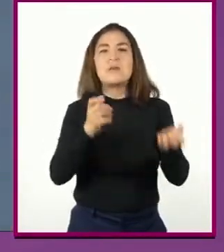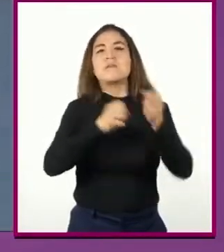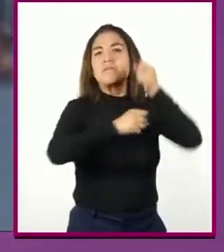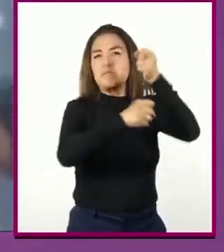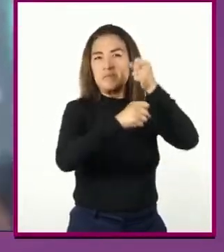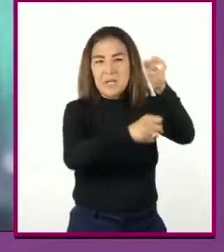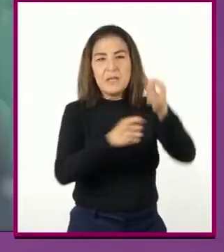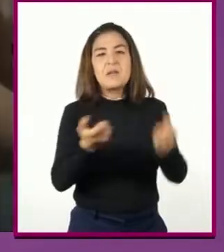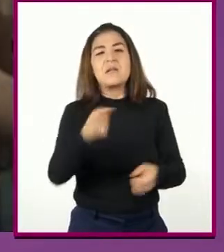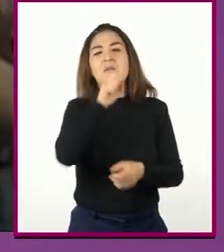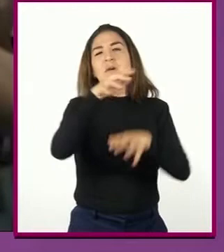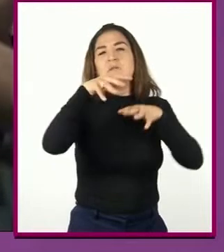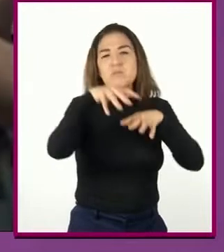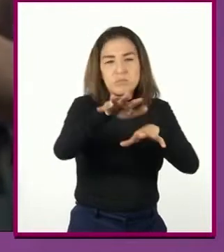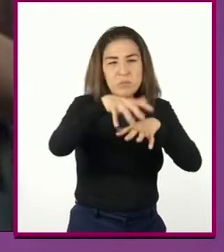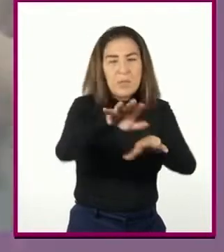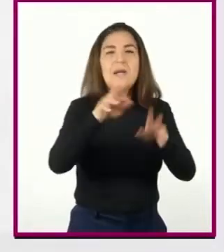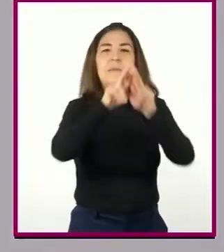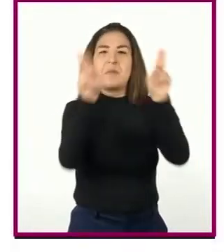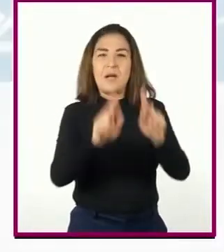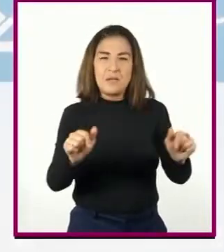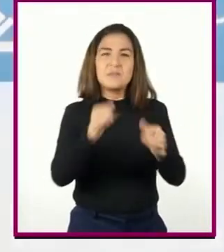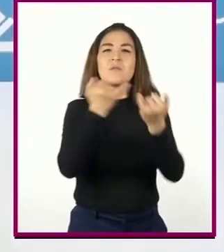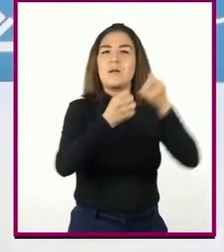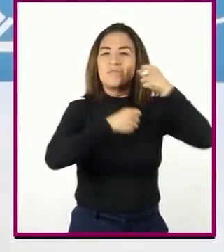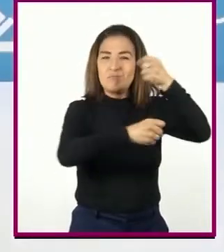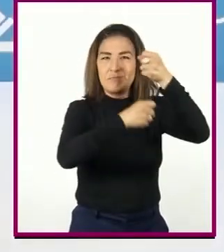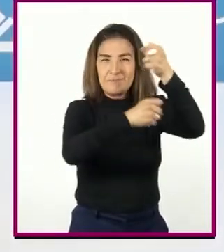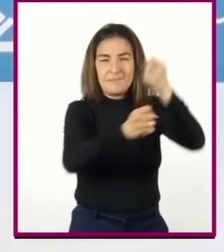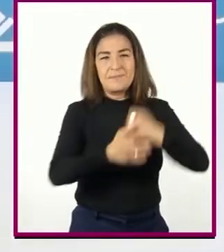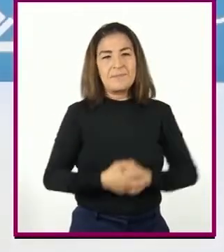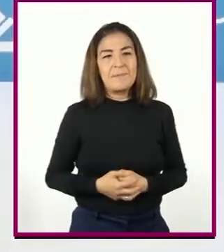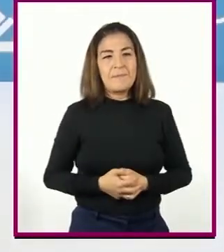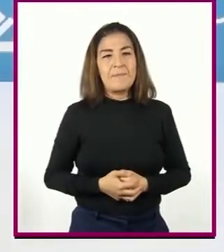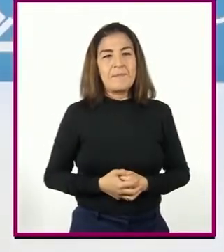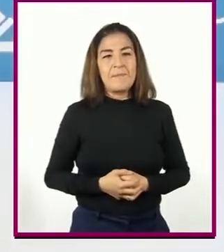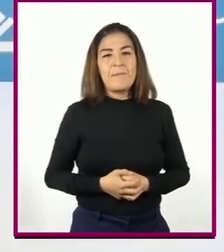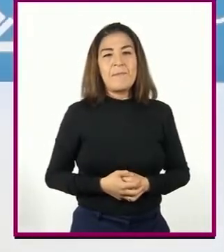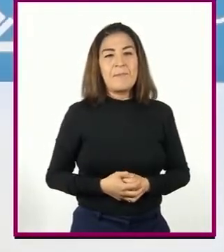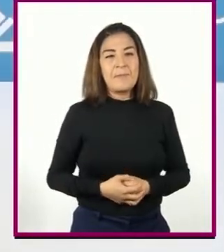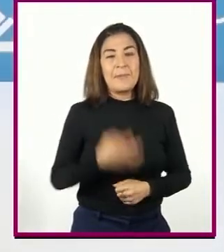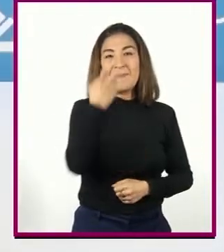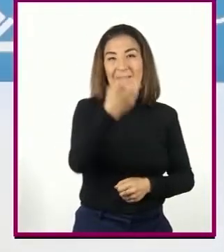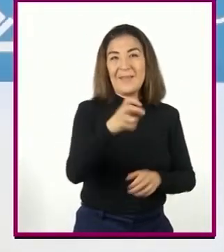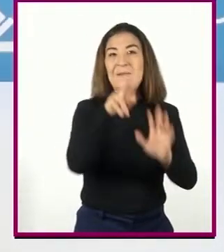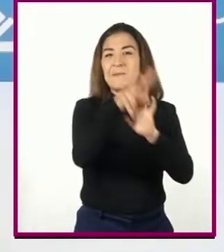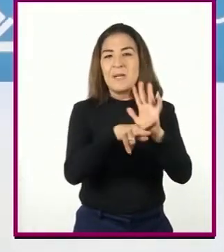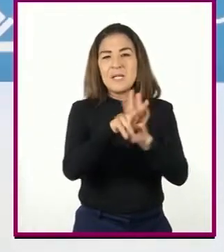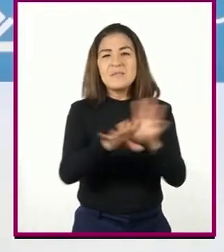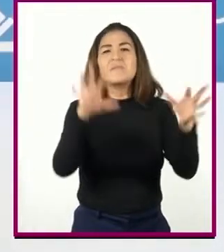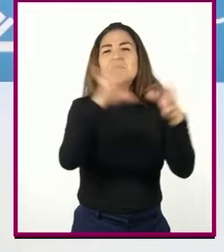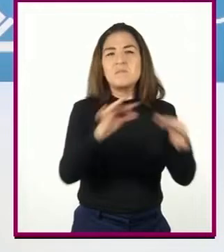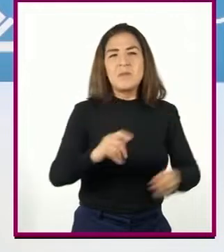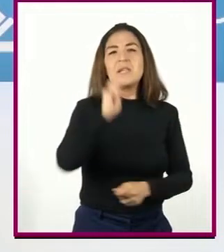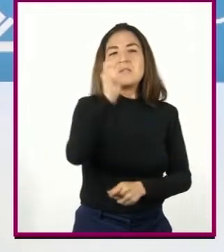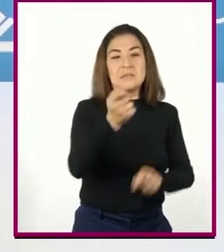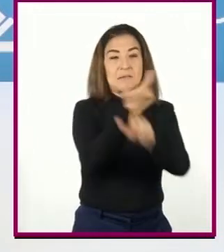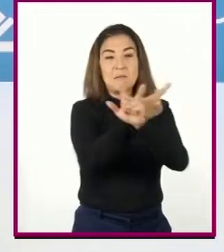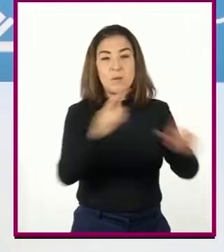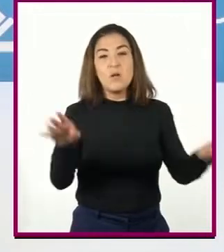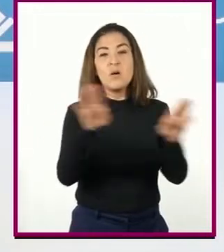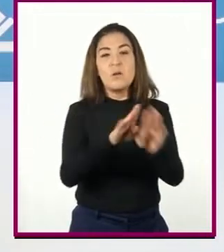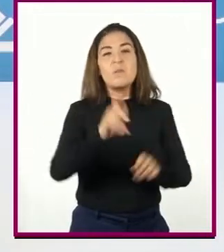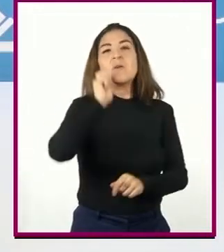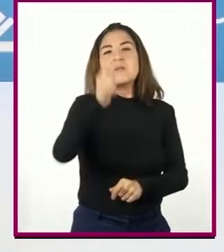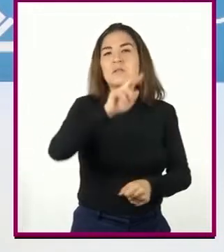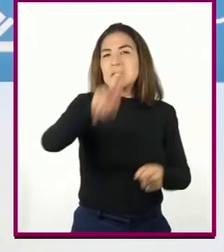de reunión pacífica y la de manifestación. Omar, en el video se menciona que la libertad es una facultad